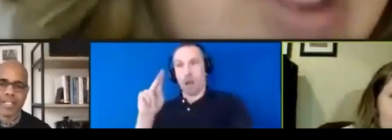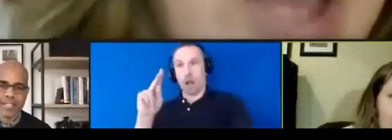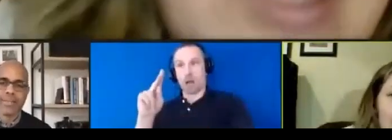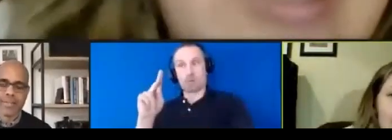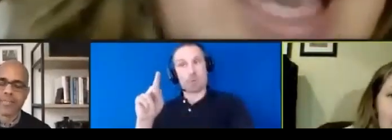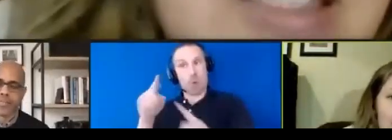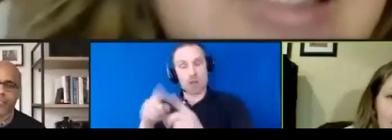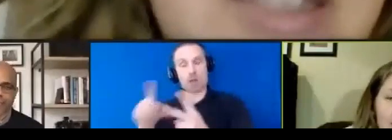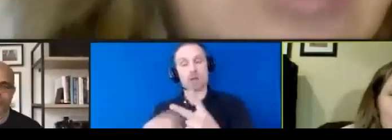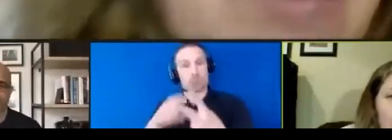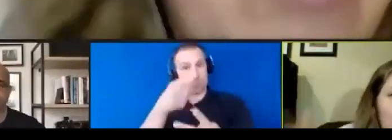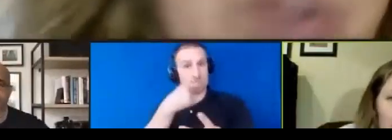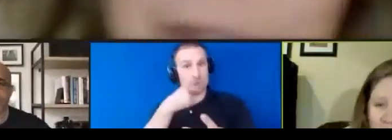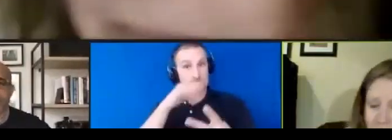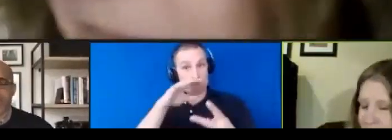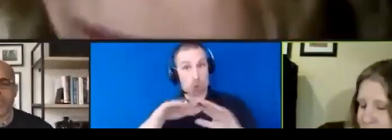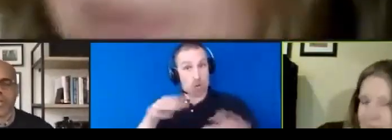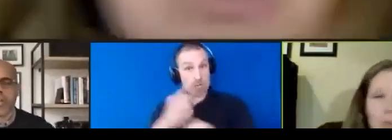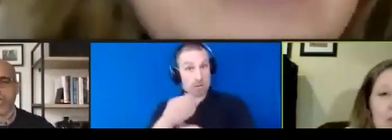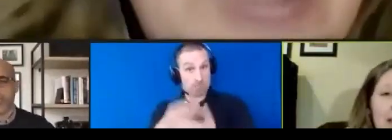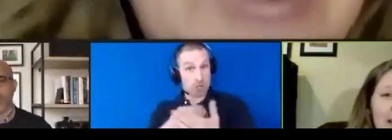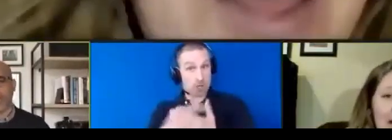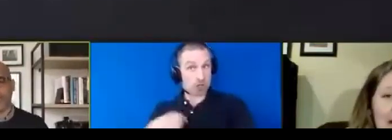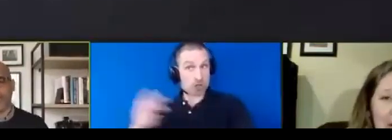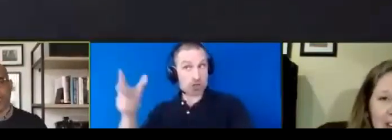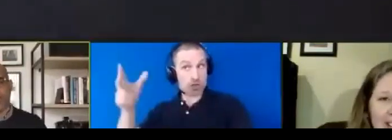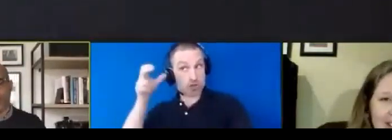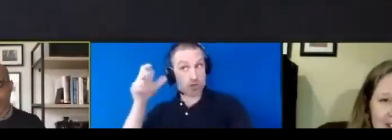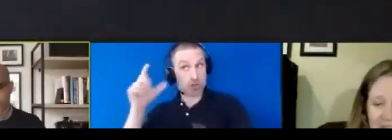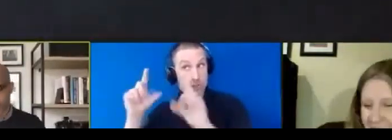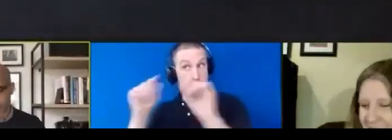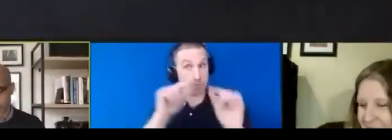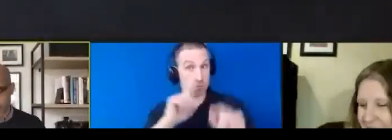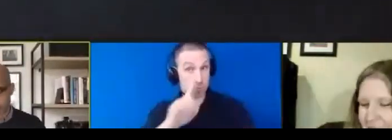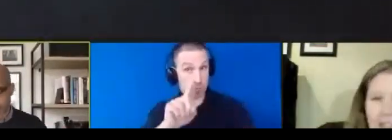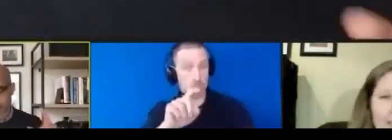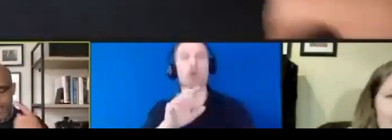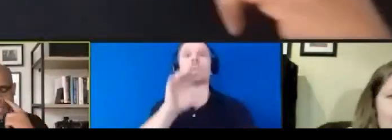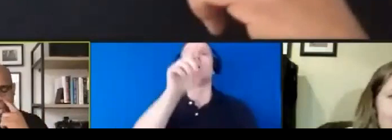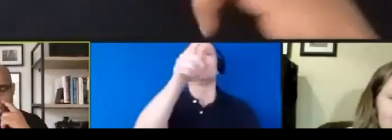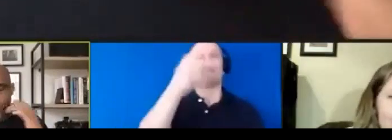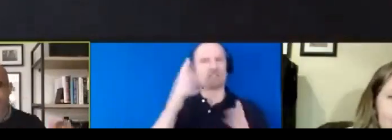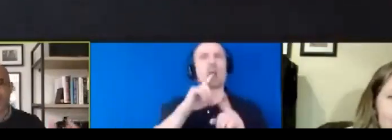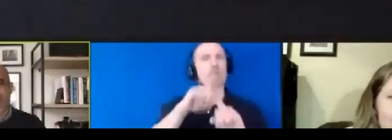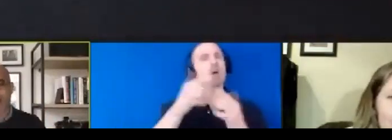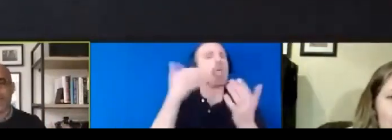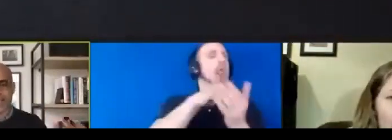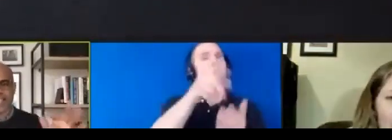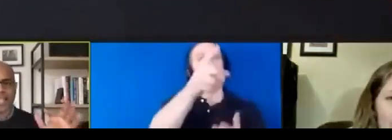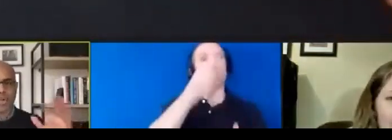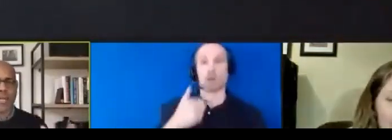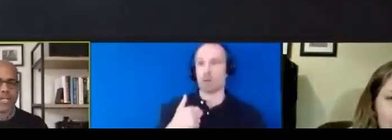tal vez puedes contestar lo acerca del cheque cuánto crees que van a estar llegando a sus